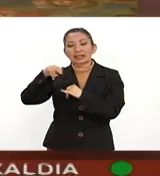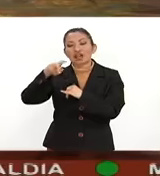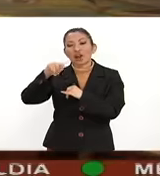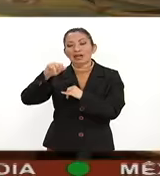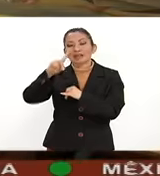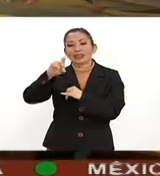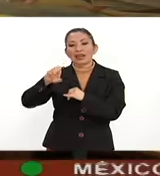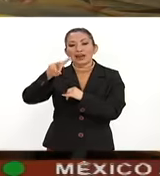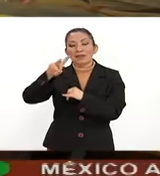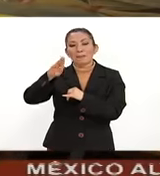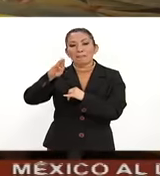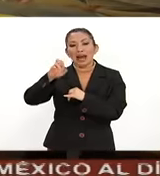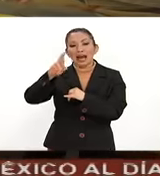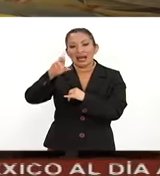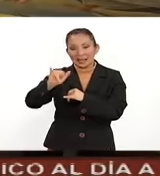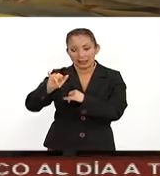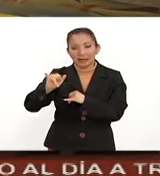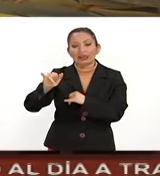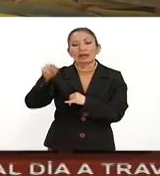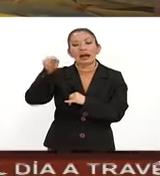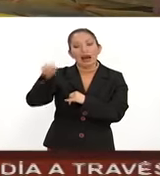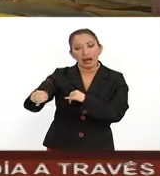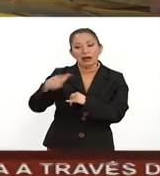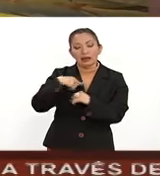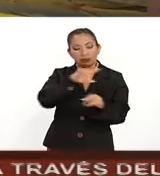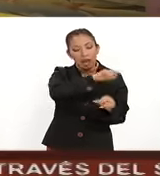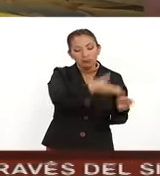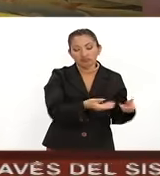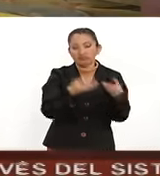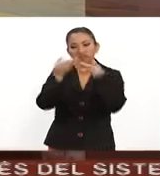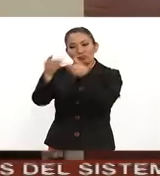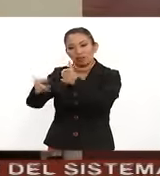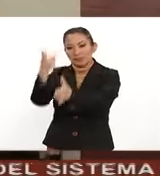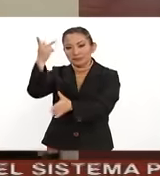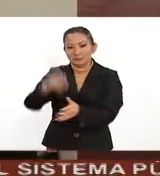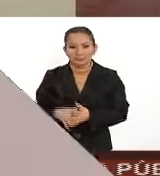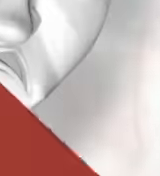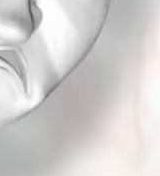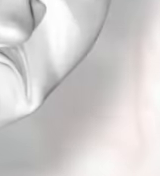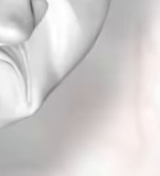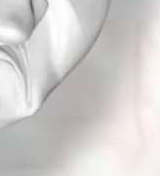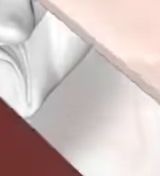Bari, en donde pues regresaron nuevamente.